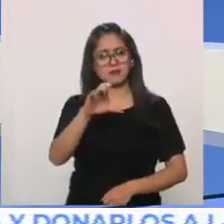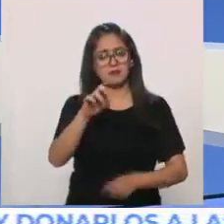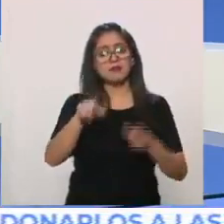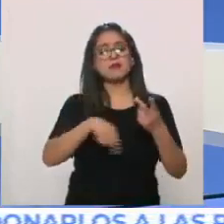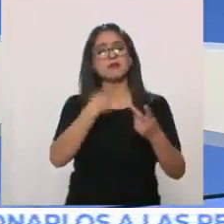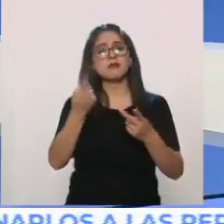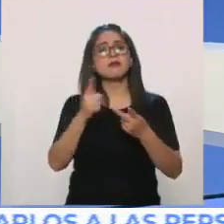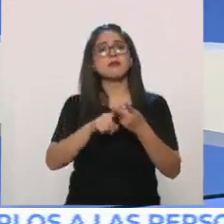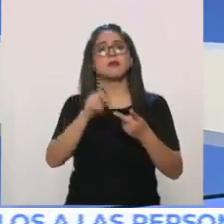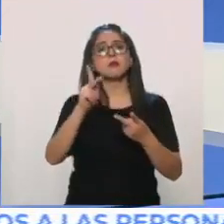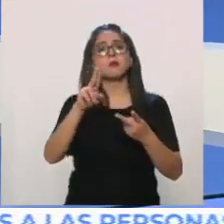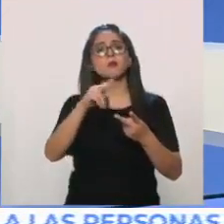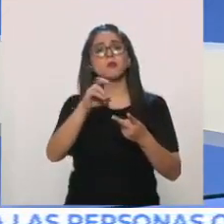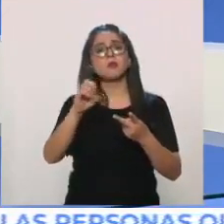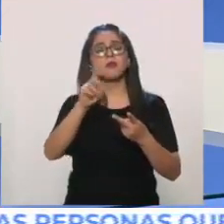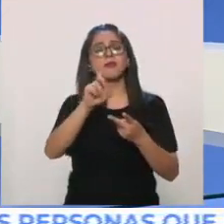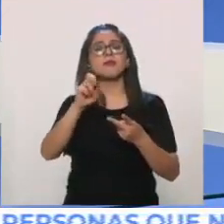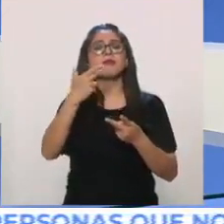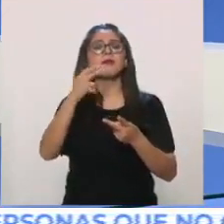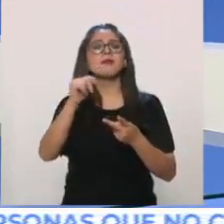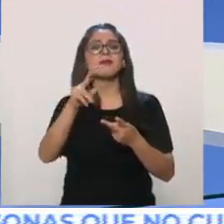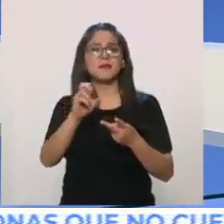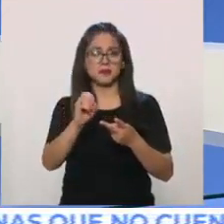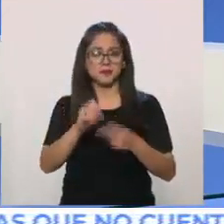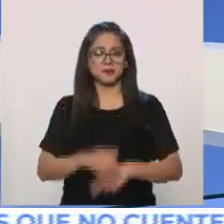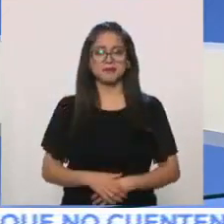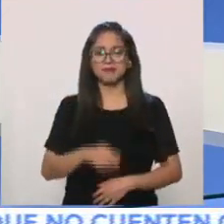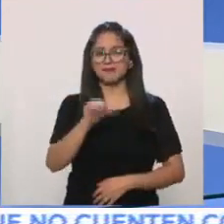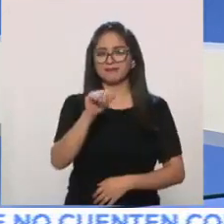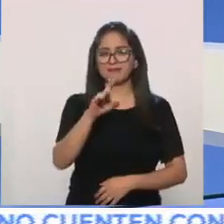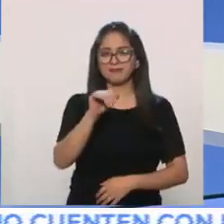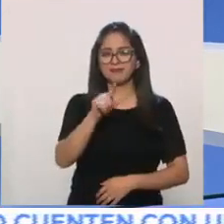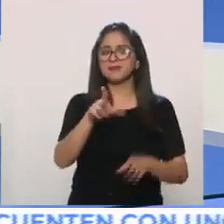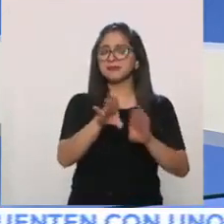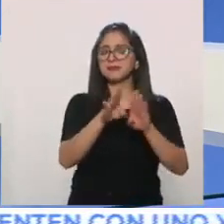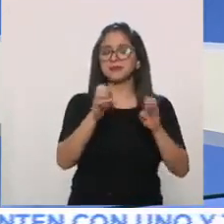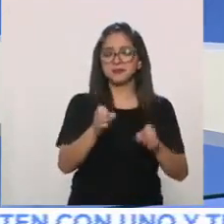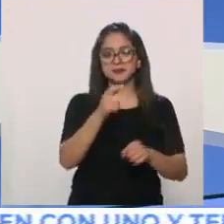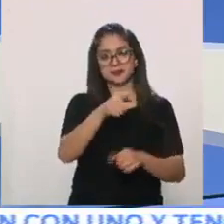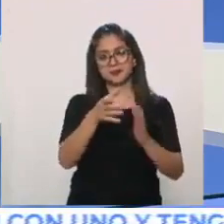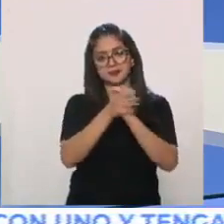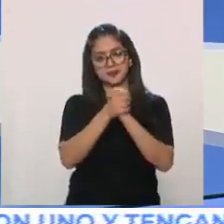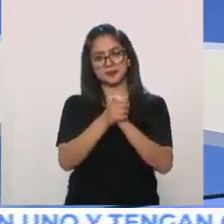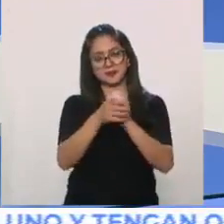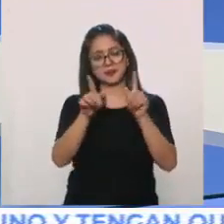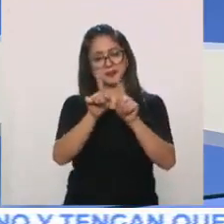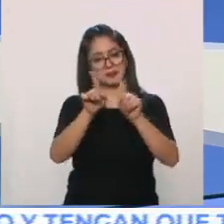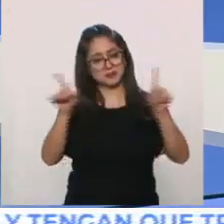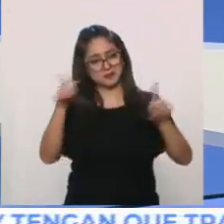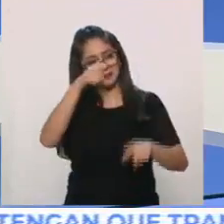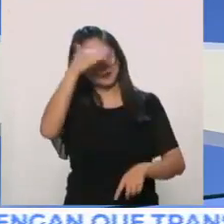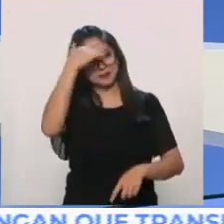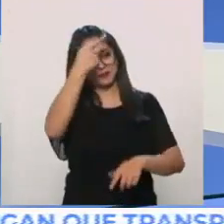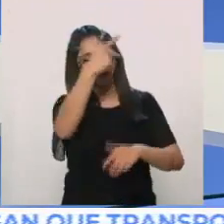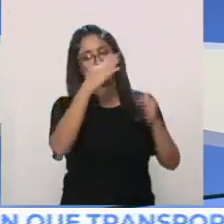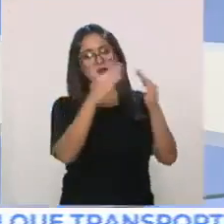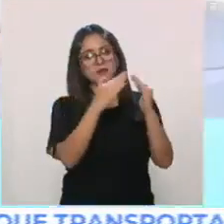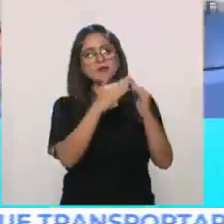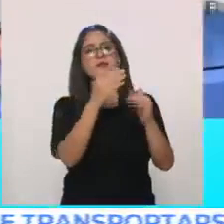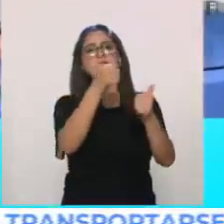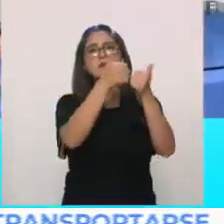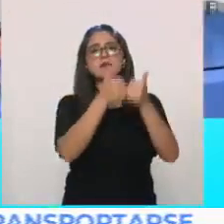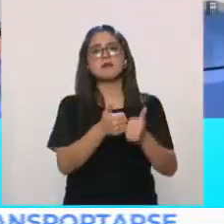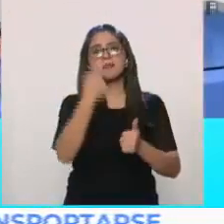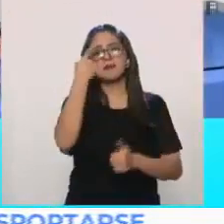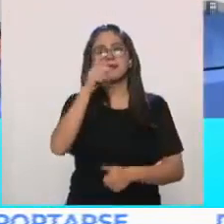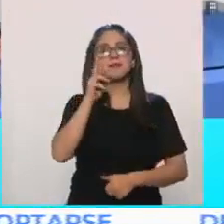Alzaga, ¿cómo estás? Muy buenos días, excelente mañana. Un abrazo a la sana distancia. Invítanos, por favor, a quedarnos en casa, a disfrutar de este ciclo en las pantallas